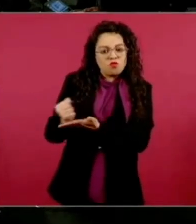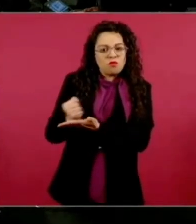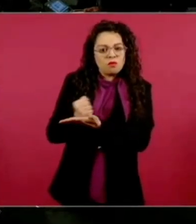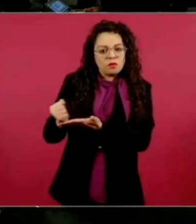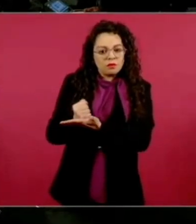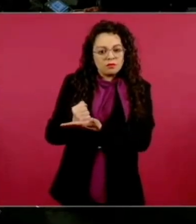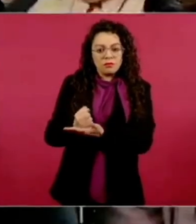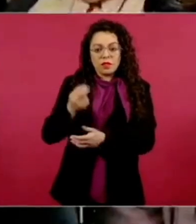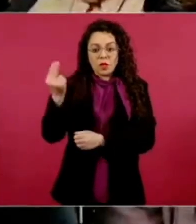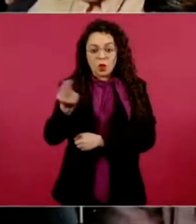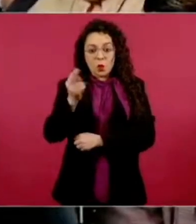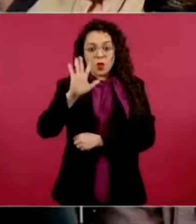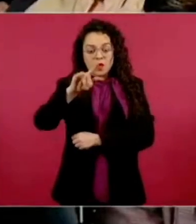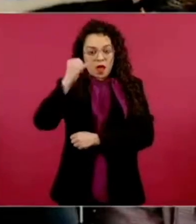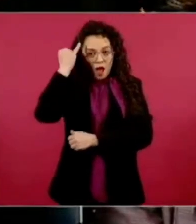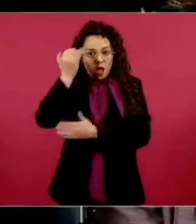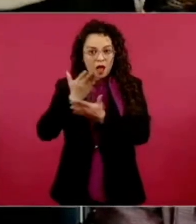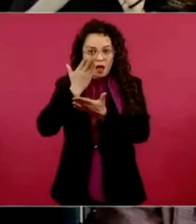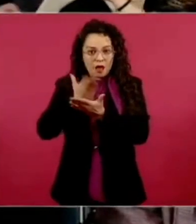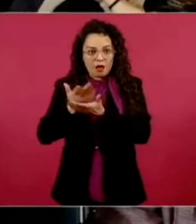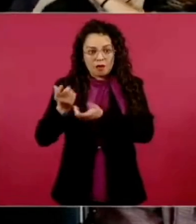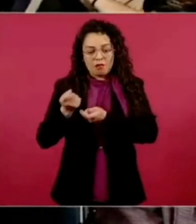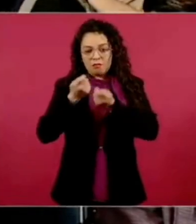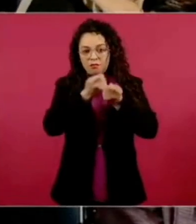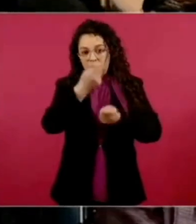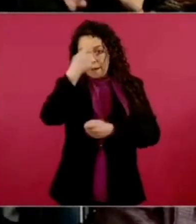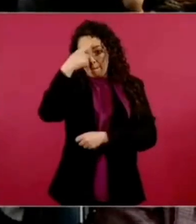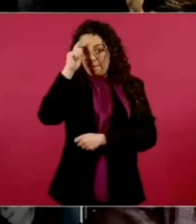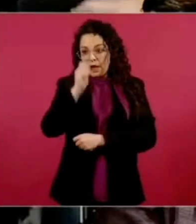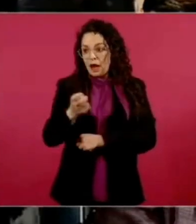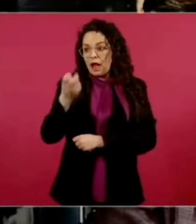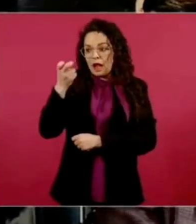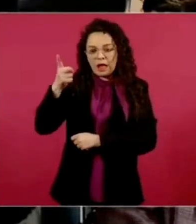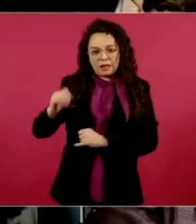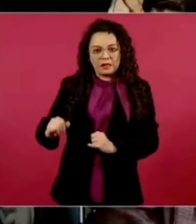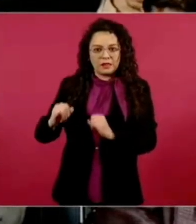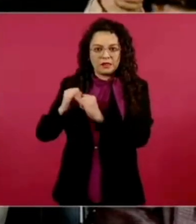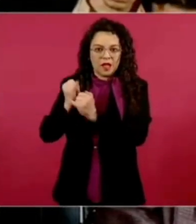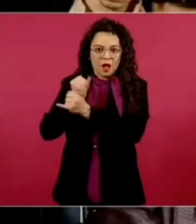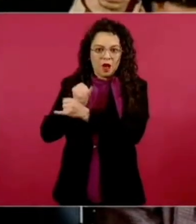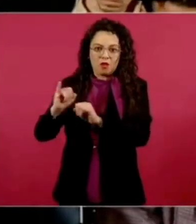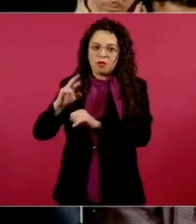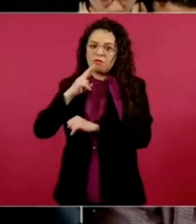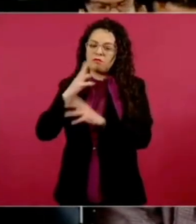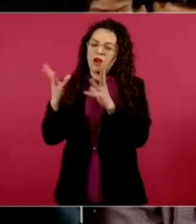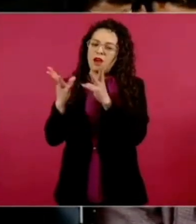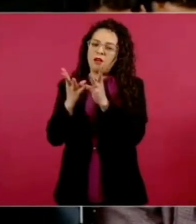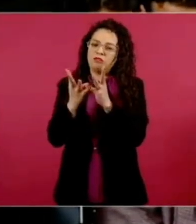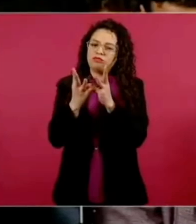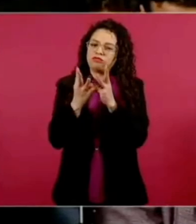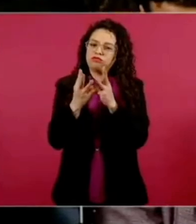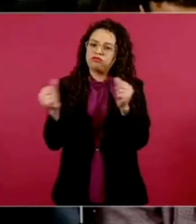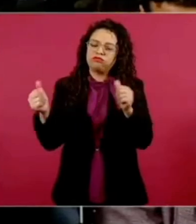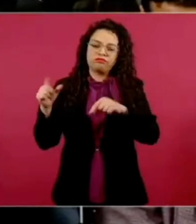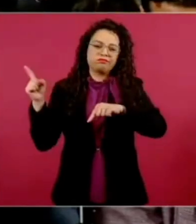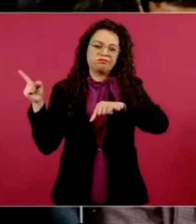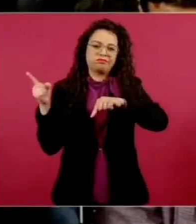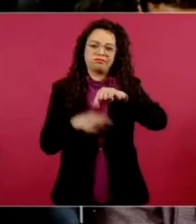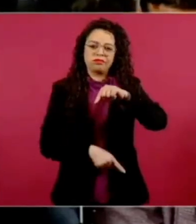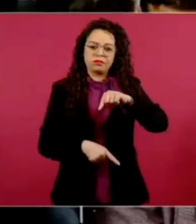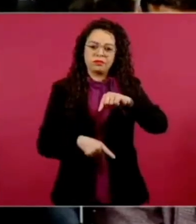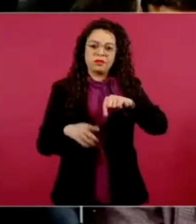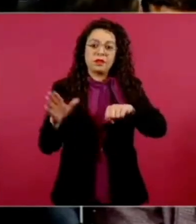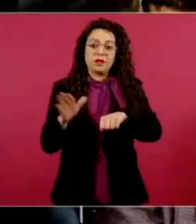más bien para extinguir este tipo de organismos autónomos que, lejos de ganar derechos,